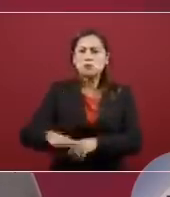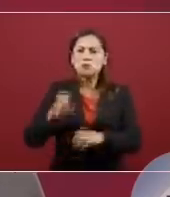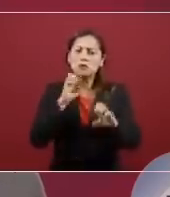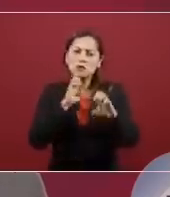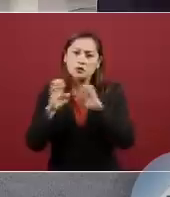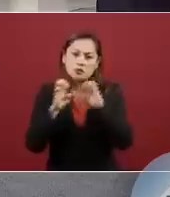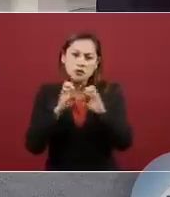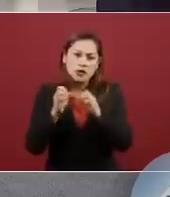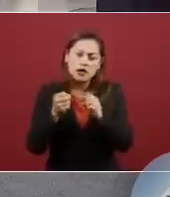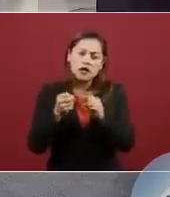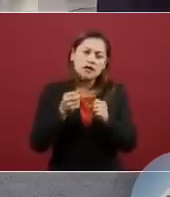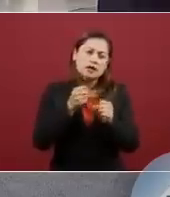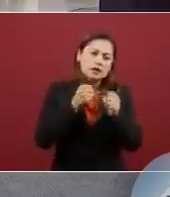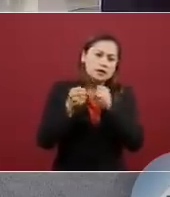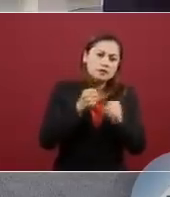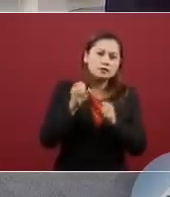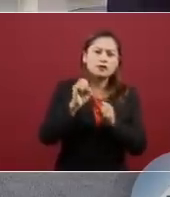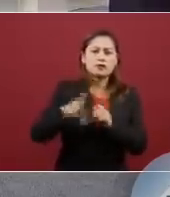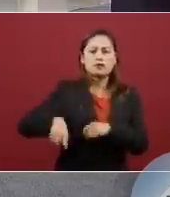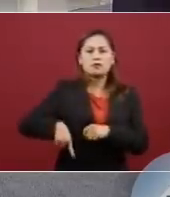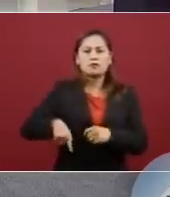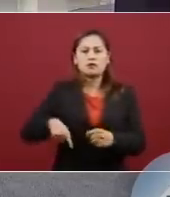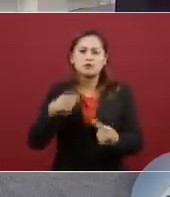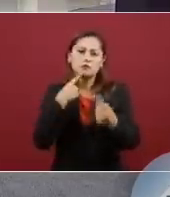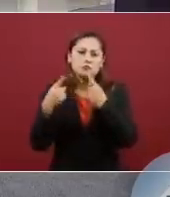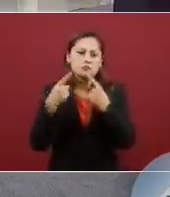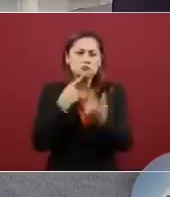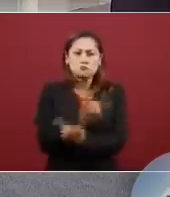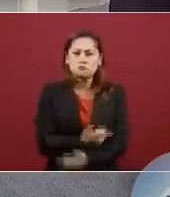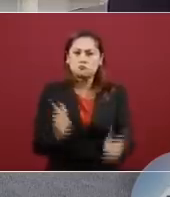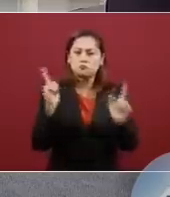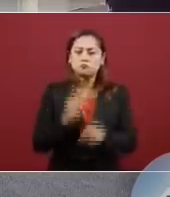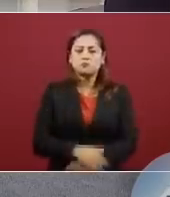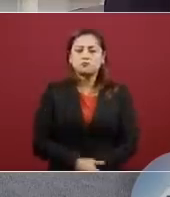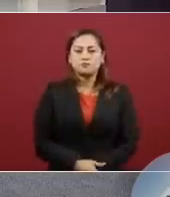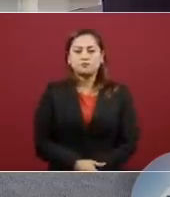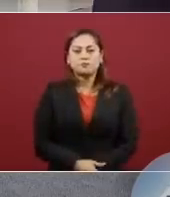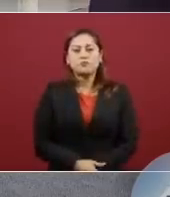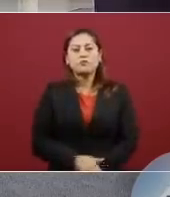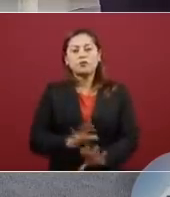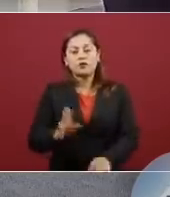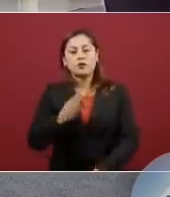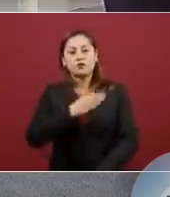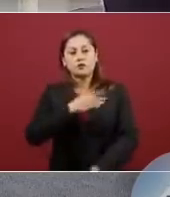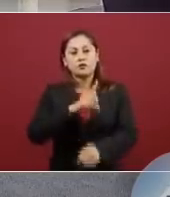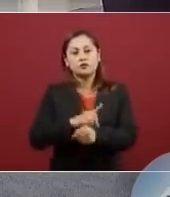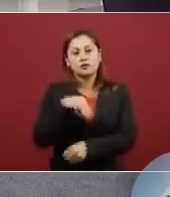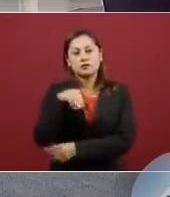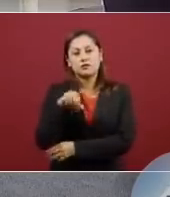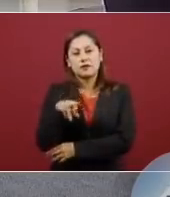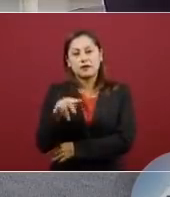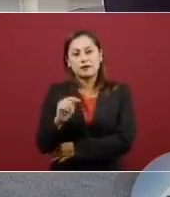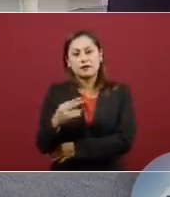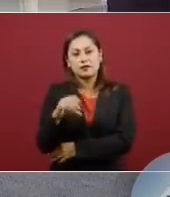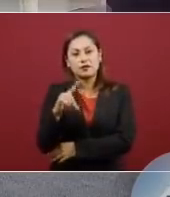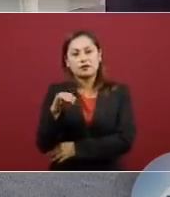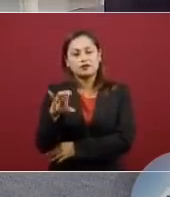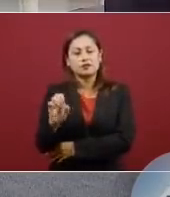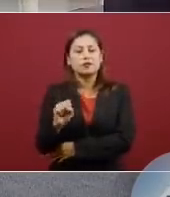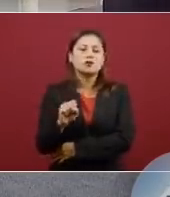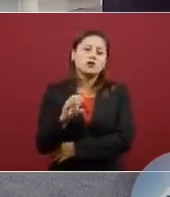federal. Sí. Hola, buenos días. Marta Obeso, de